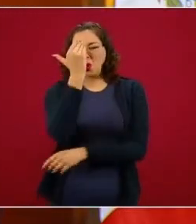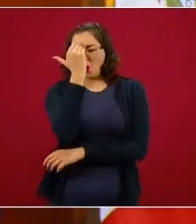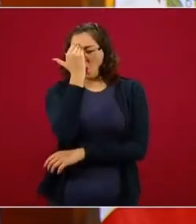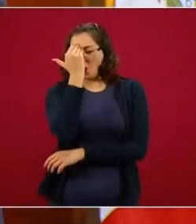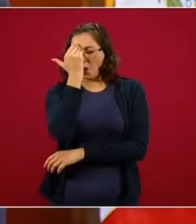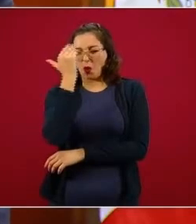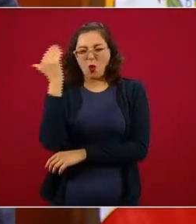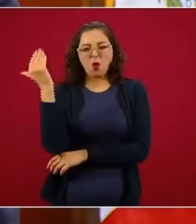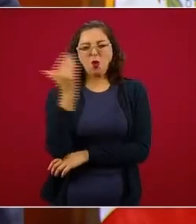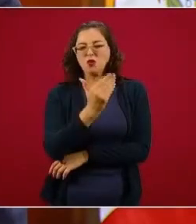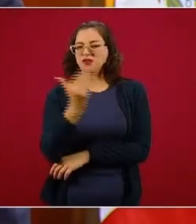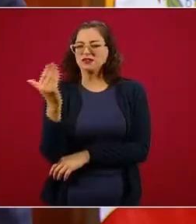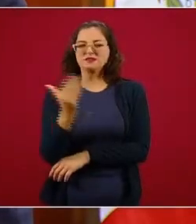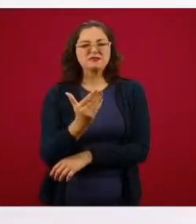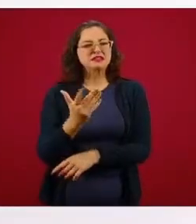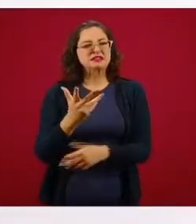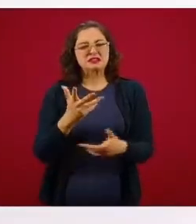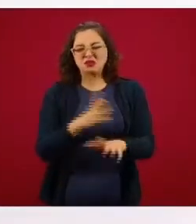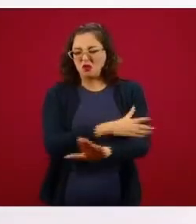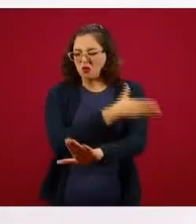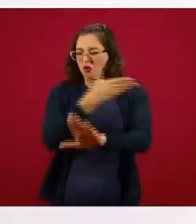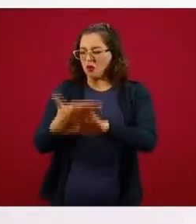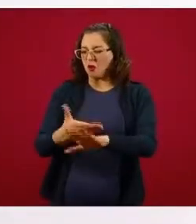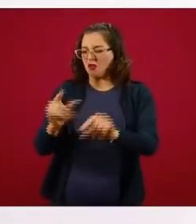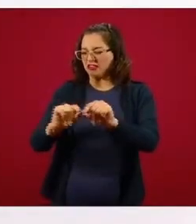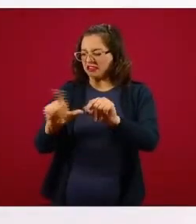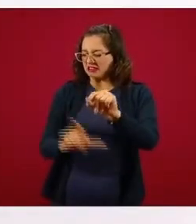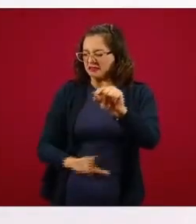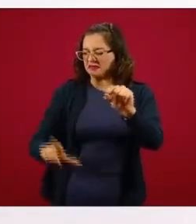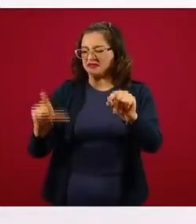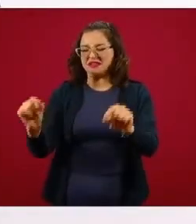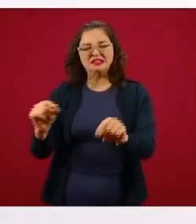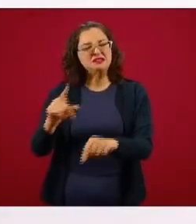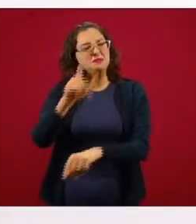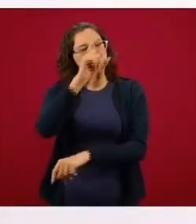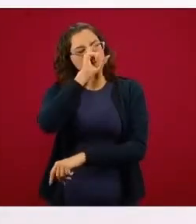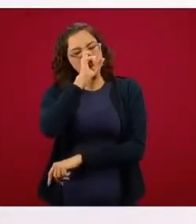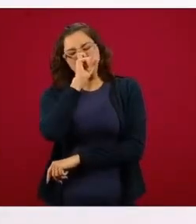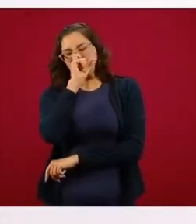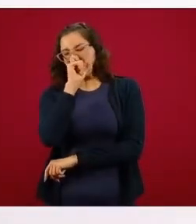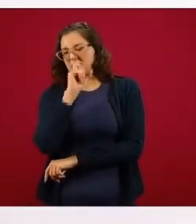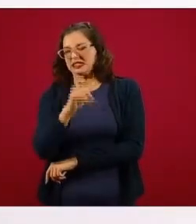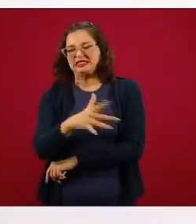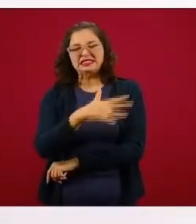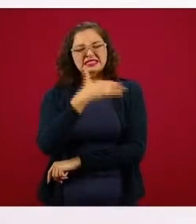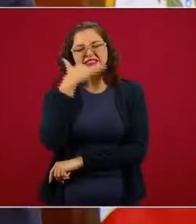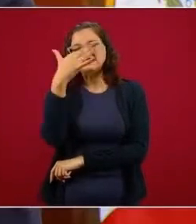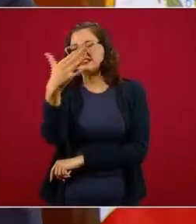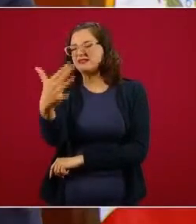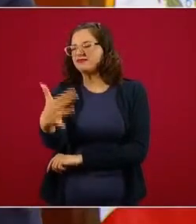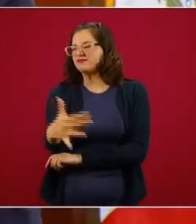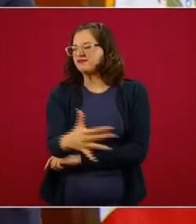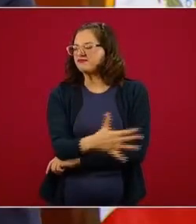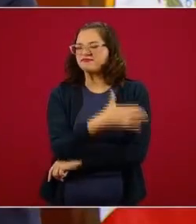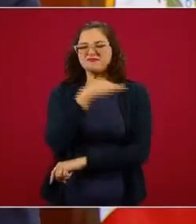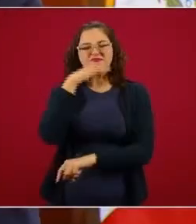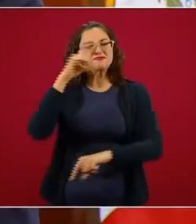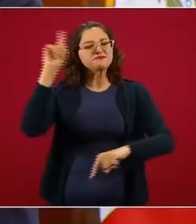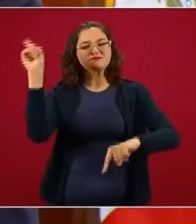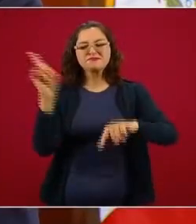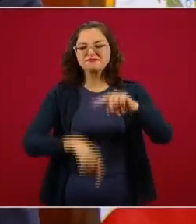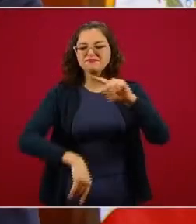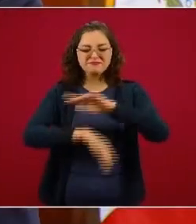de nuestro querido México, acabar con esa peste que es la corrupción